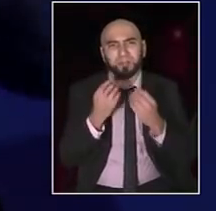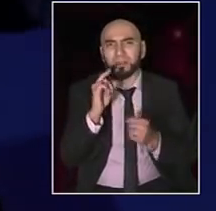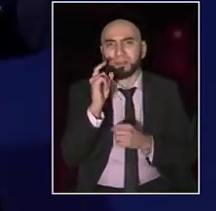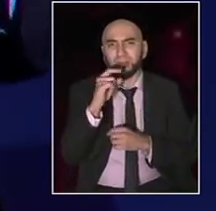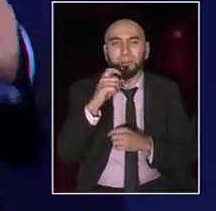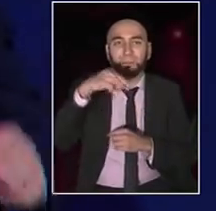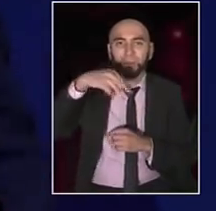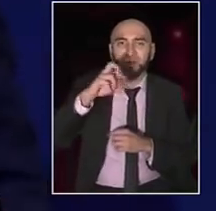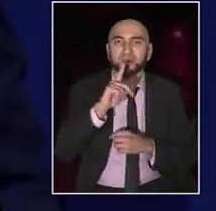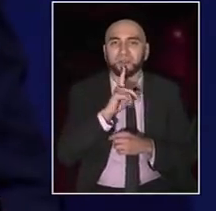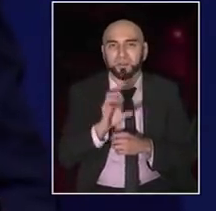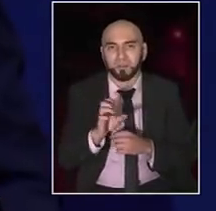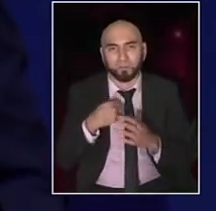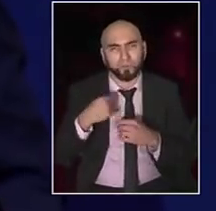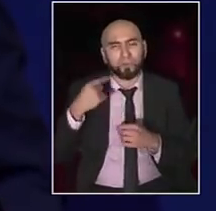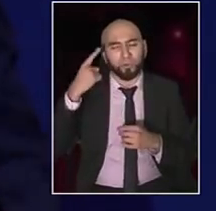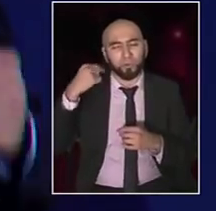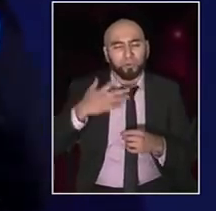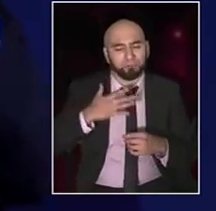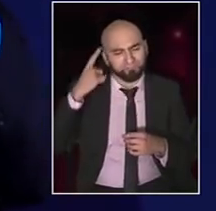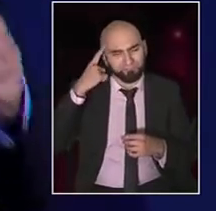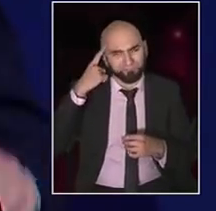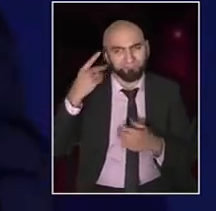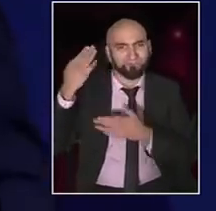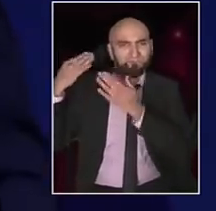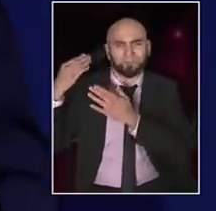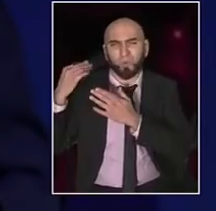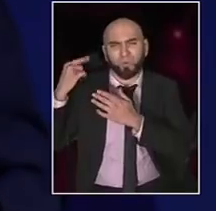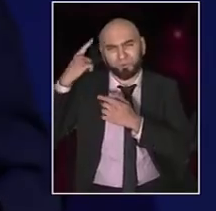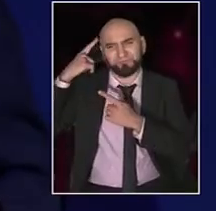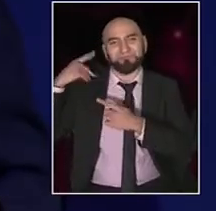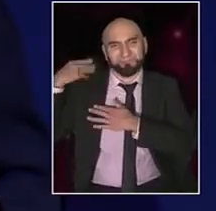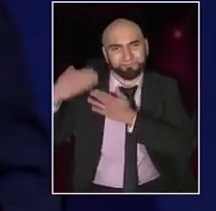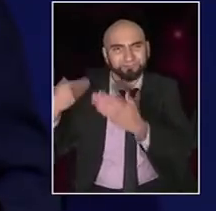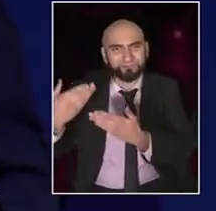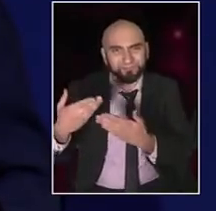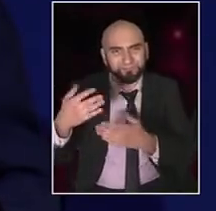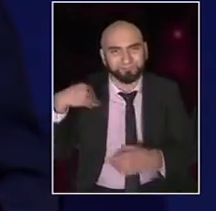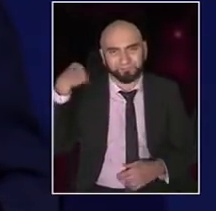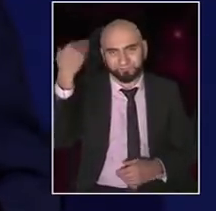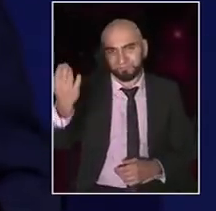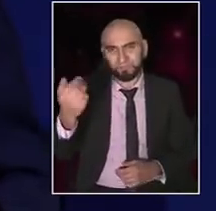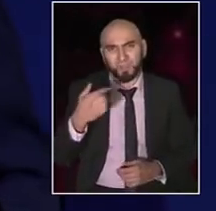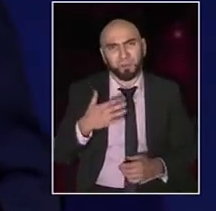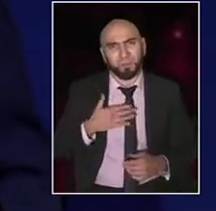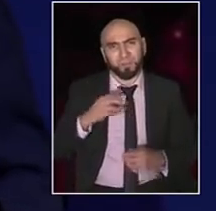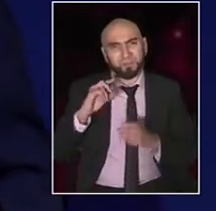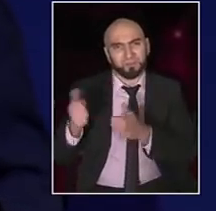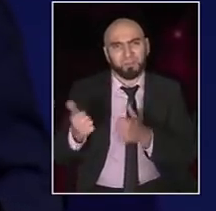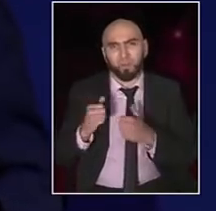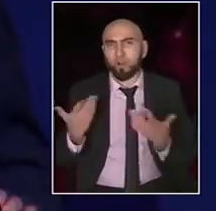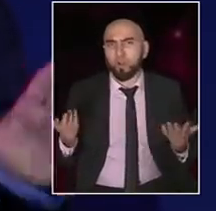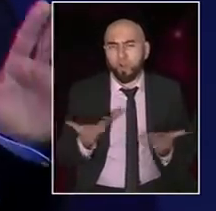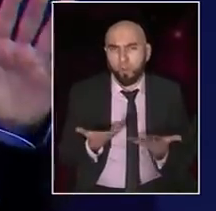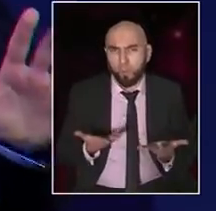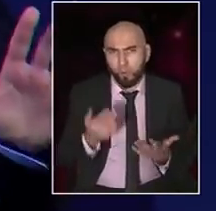quiero pensar hacia adelante, no hacia atrás. Y por eso también me parece un desafío ver cómo vamos a enfrentar eso.